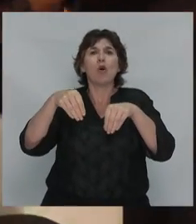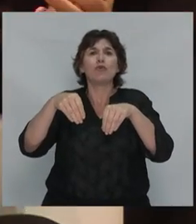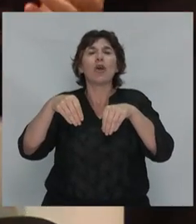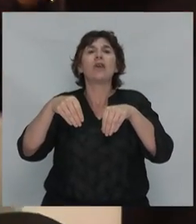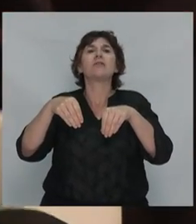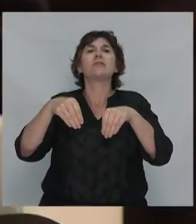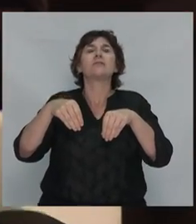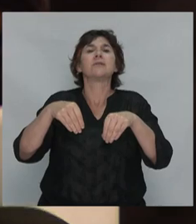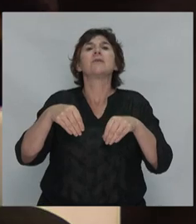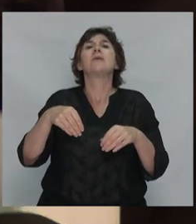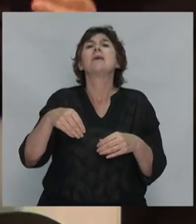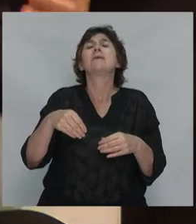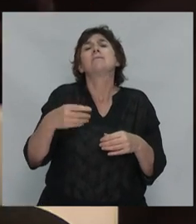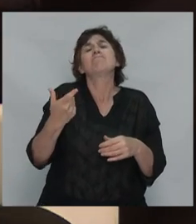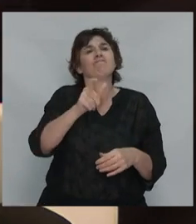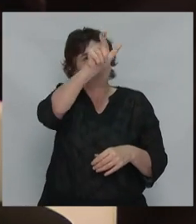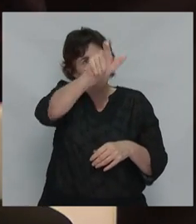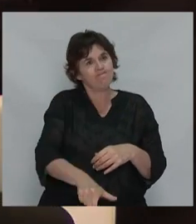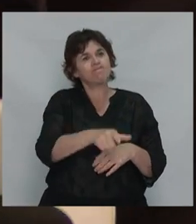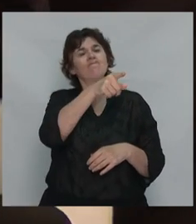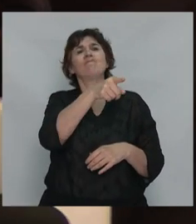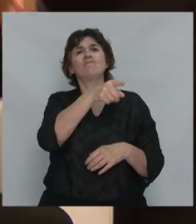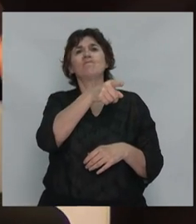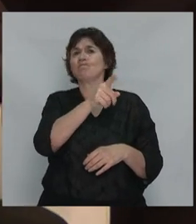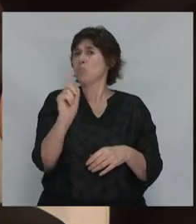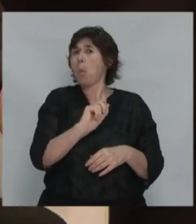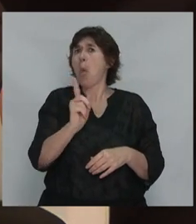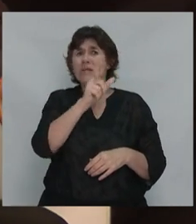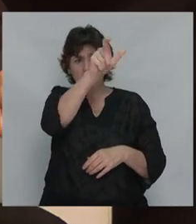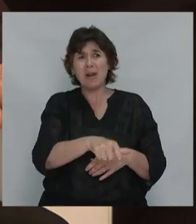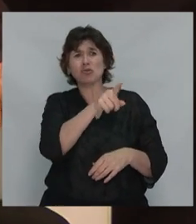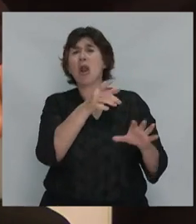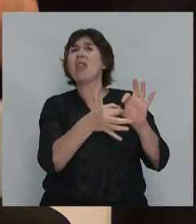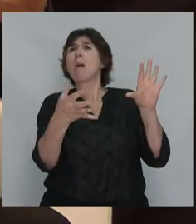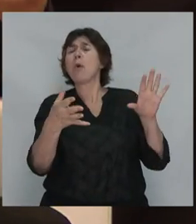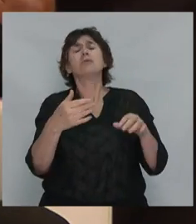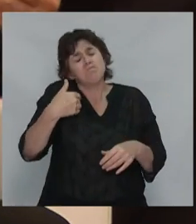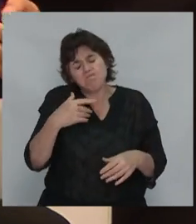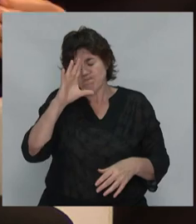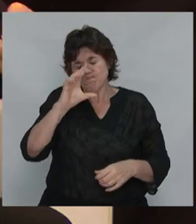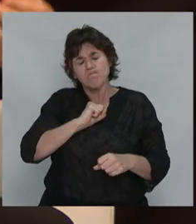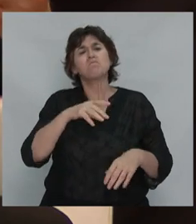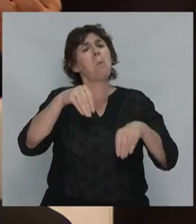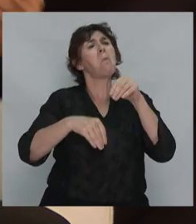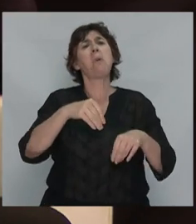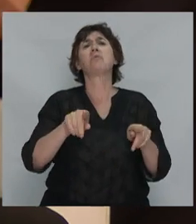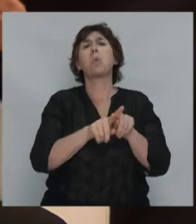personalidades que se caracterizan por no ser democráticas nos damos cuenta de que la democracia hoy